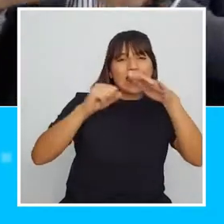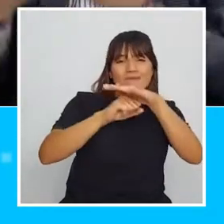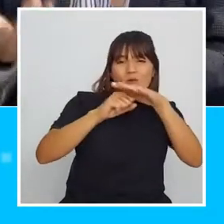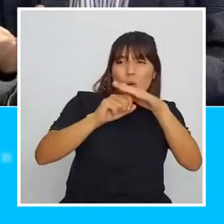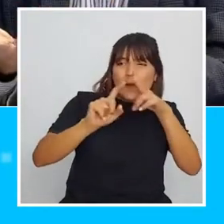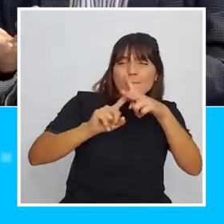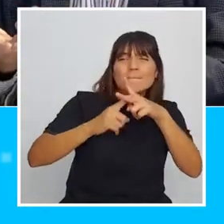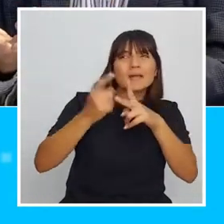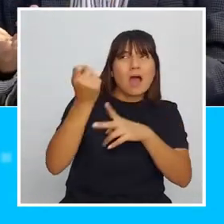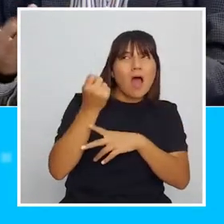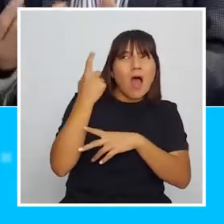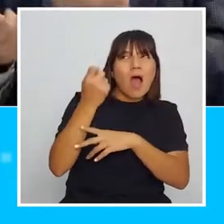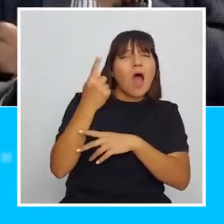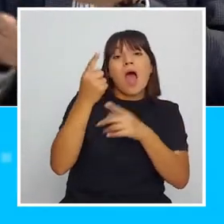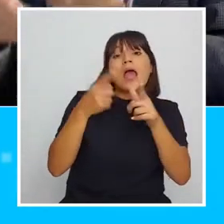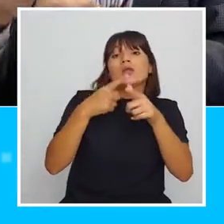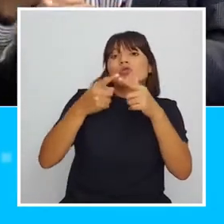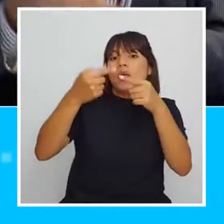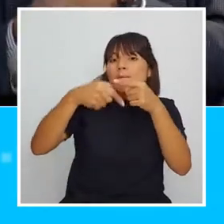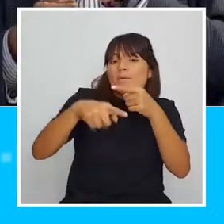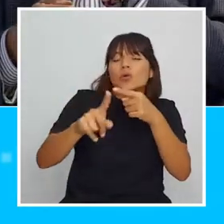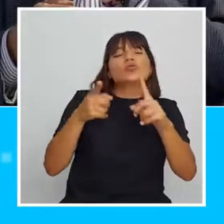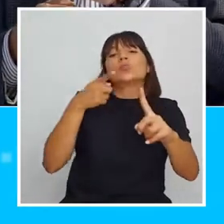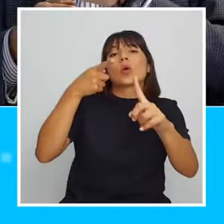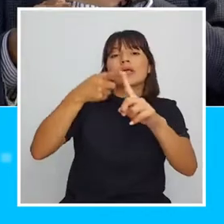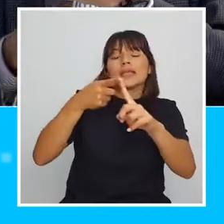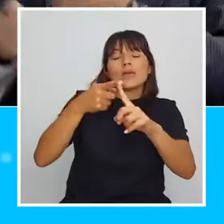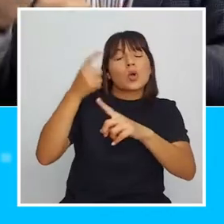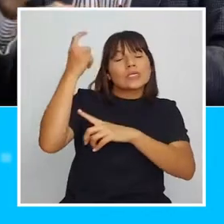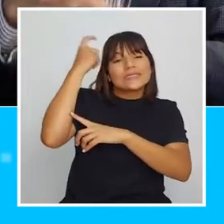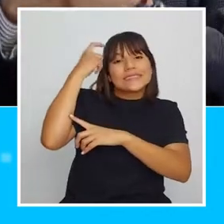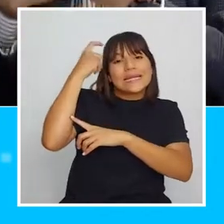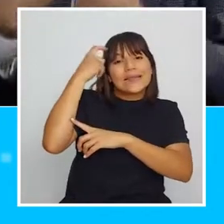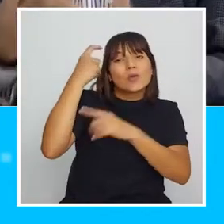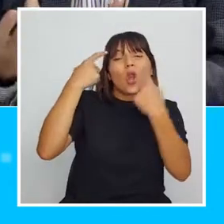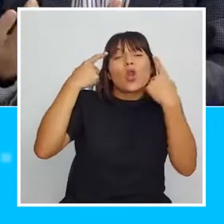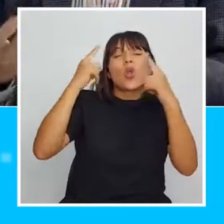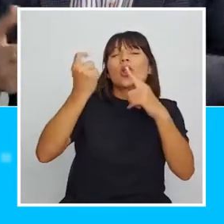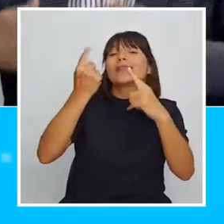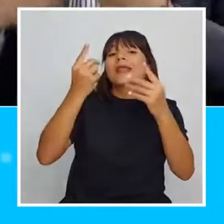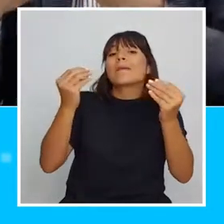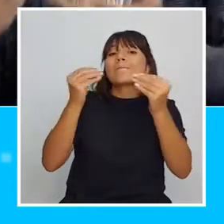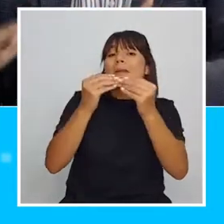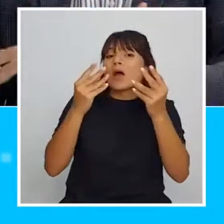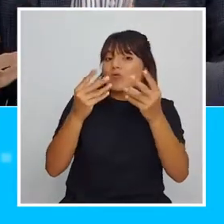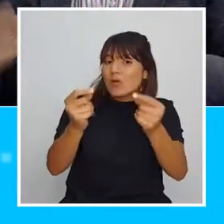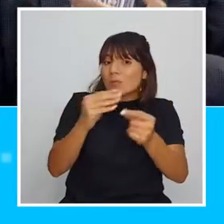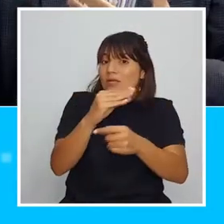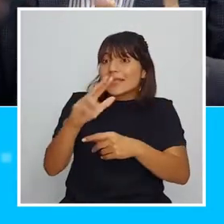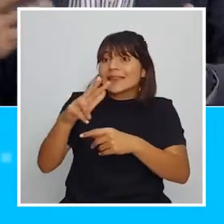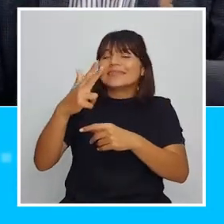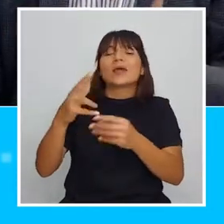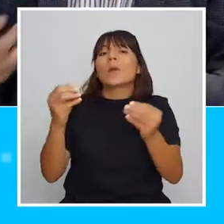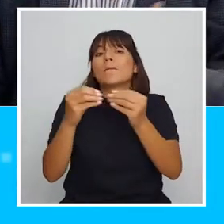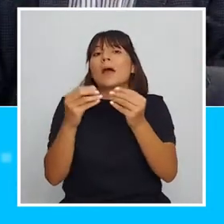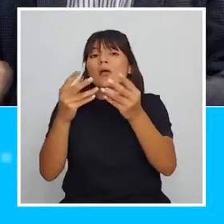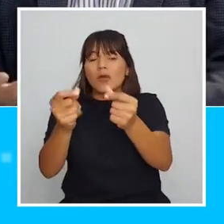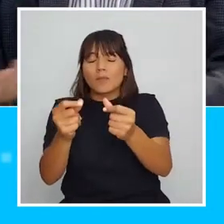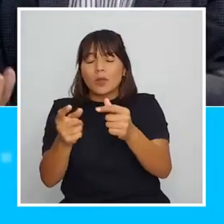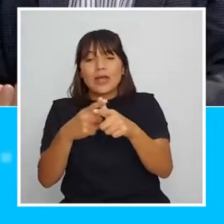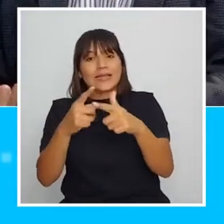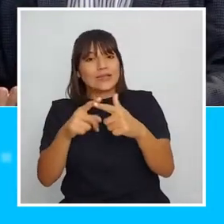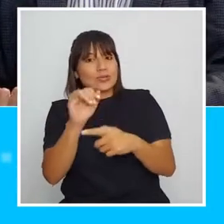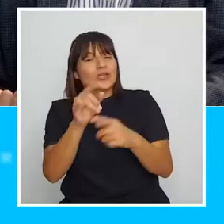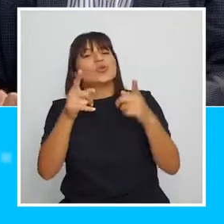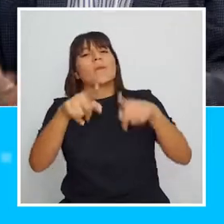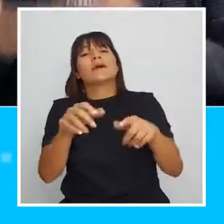el siguiente objetivo que yo me planteé, el cerebro lo va a incorporar más rápidamente y el tercero más rápidamente. Y esto es lo que nos ocurre